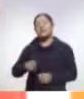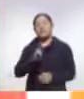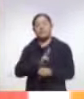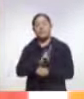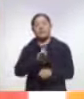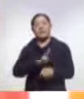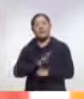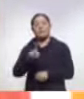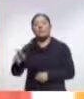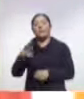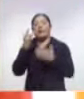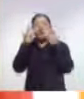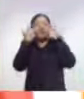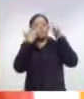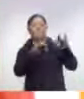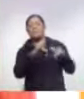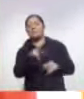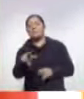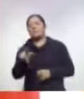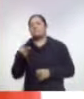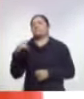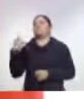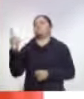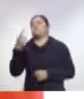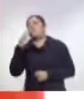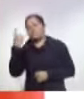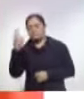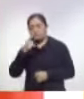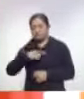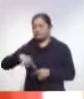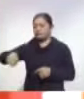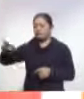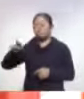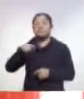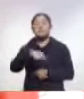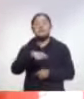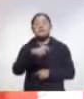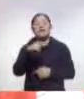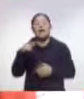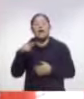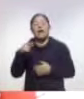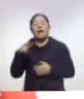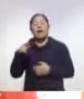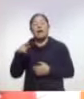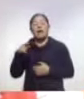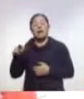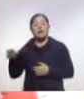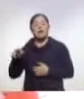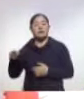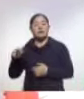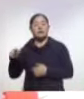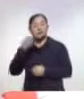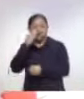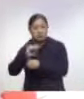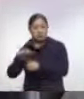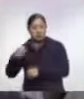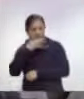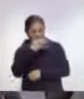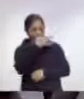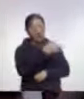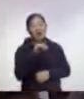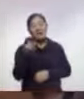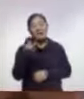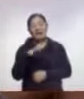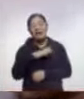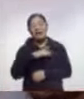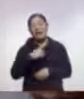abandonó una gira de trabajo luego de sentirse mal y horas después, fuentes del Ministerio de Salud confirmaron que el mandatario fue afectado por el dengue.